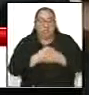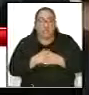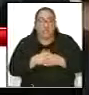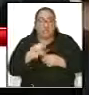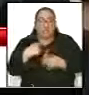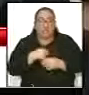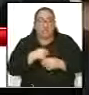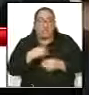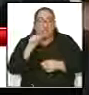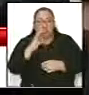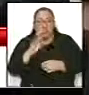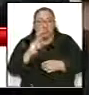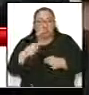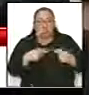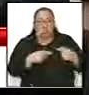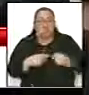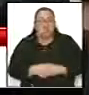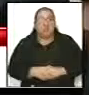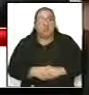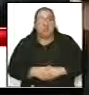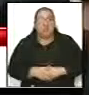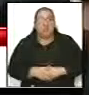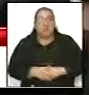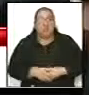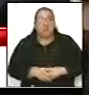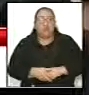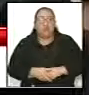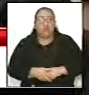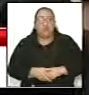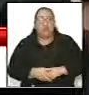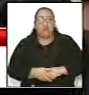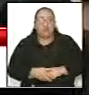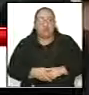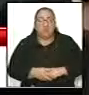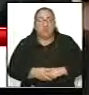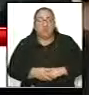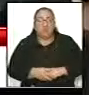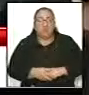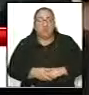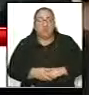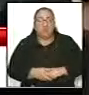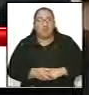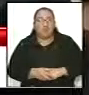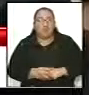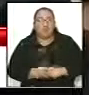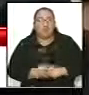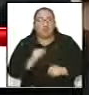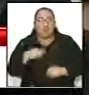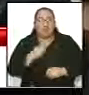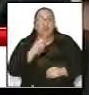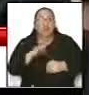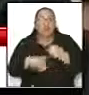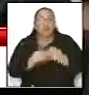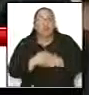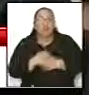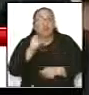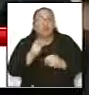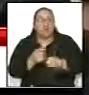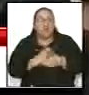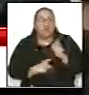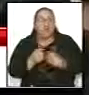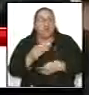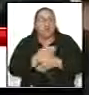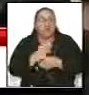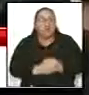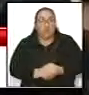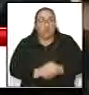nuestros índices de competitividad. Aquí están todos los actores que de alguna